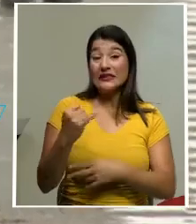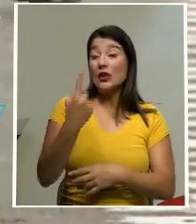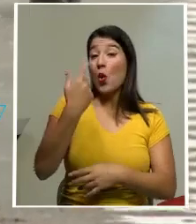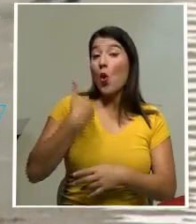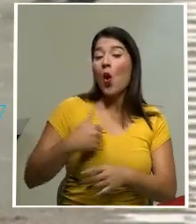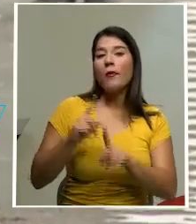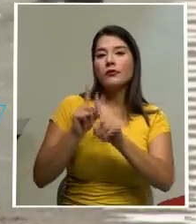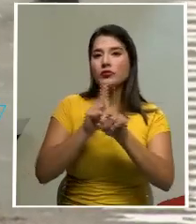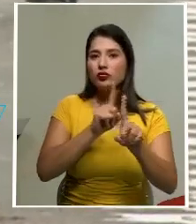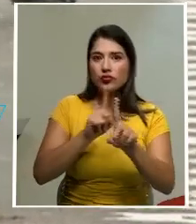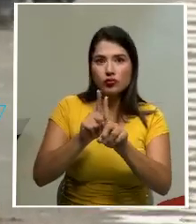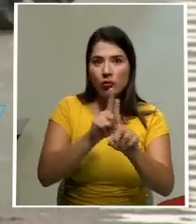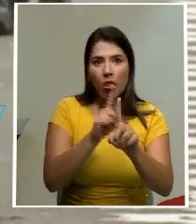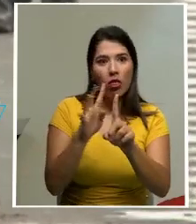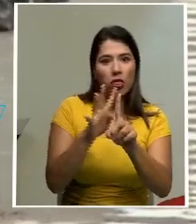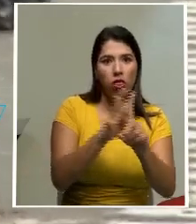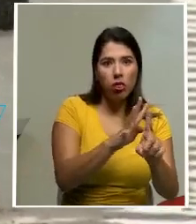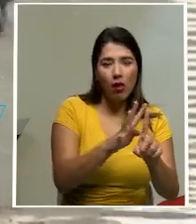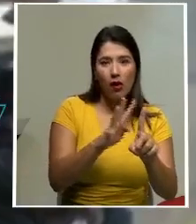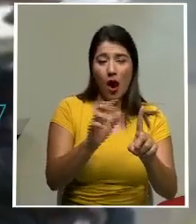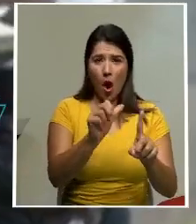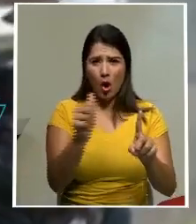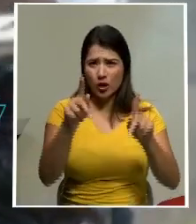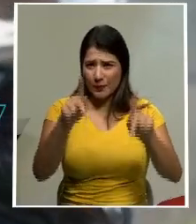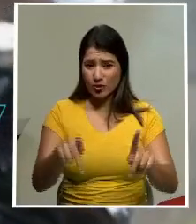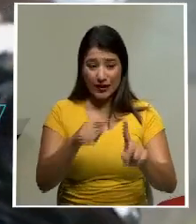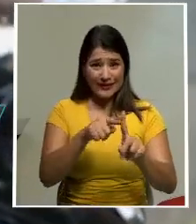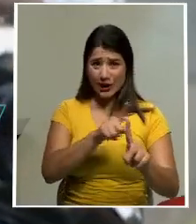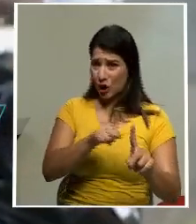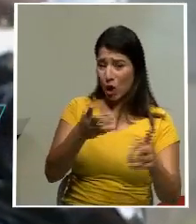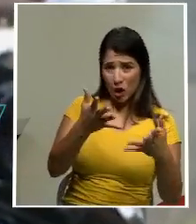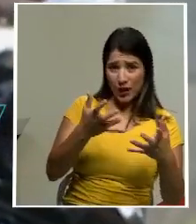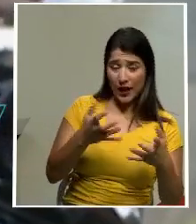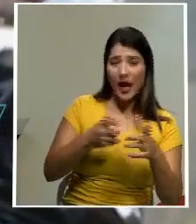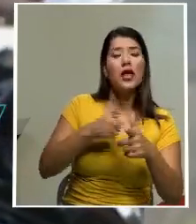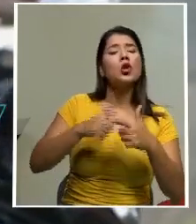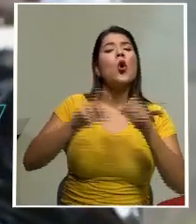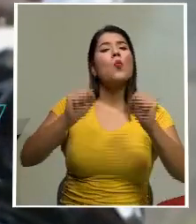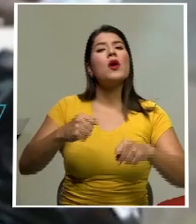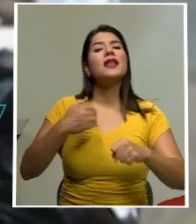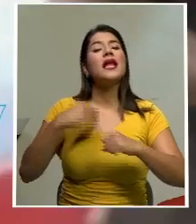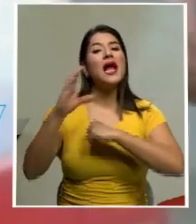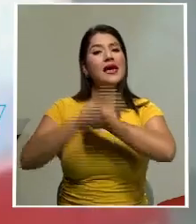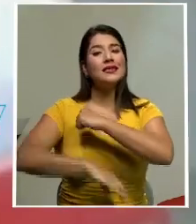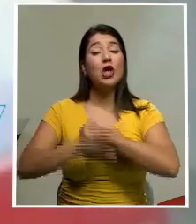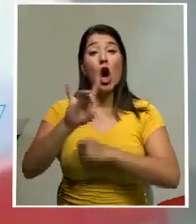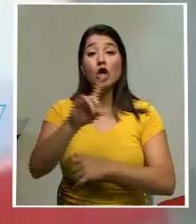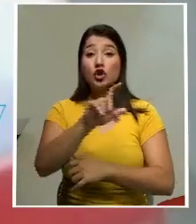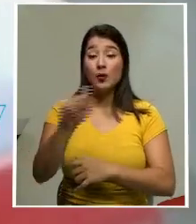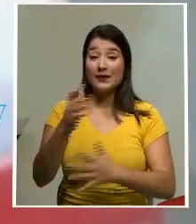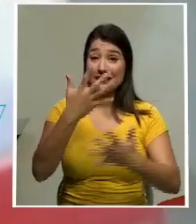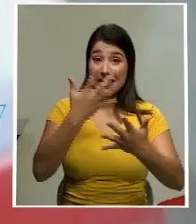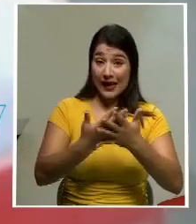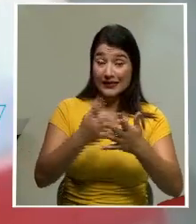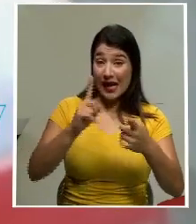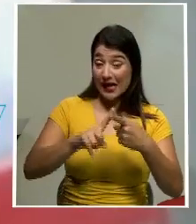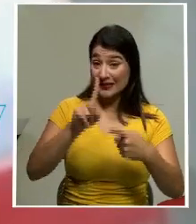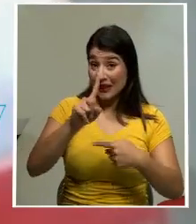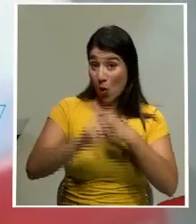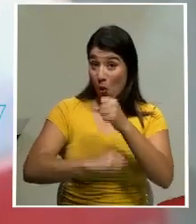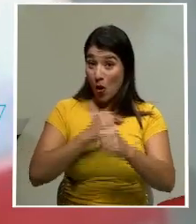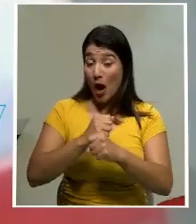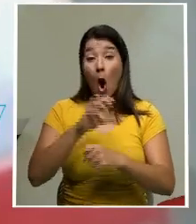con connotación sexual a otra persona sin su consentimiento será reprimido con una pena de prisión de 8 meses a 1 año o de 30